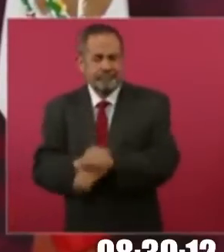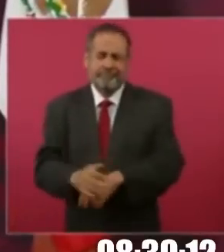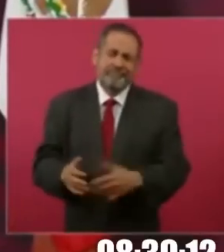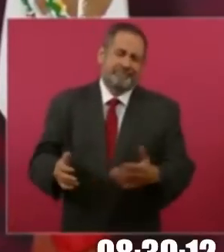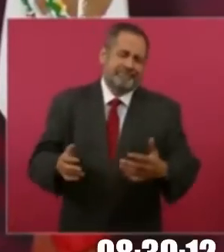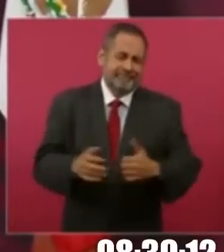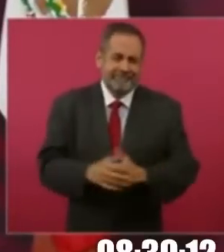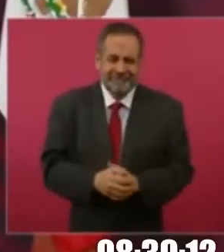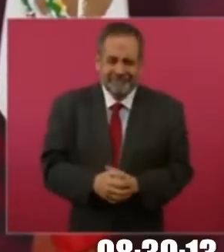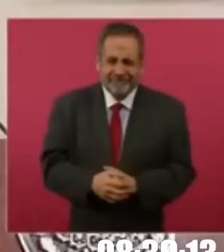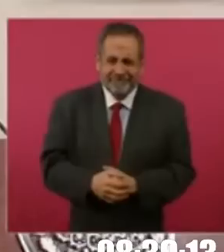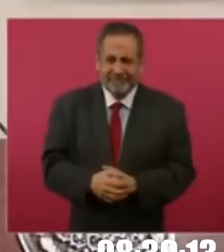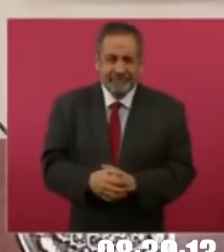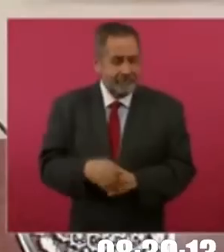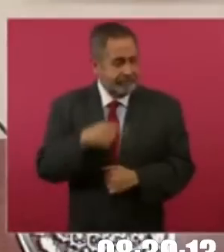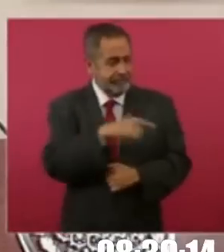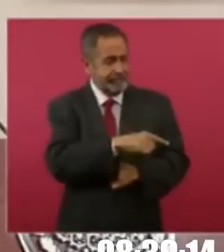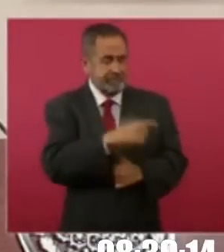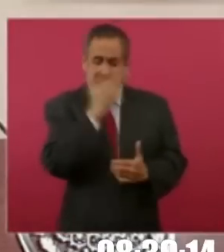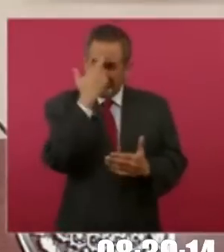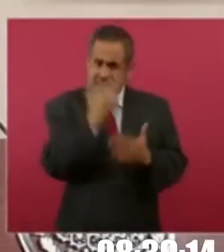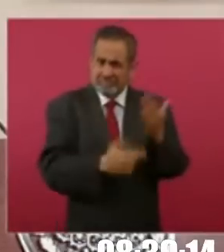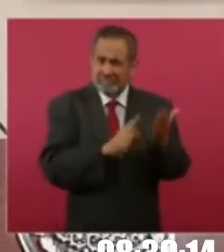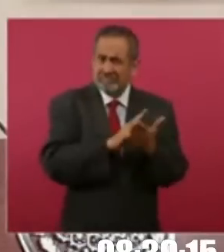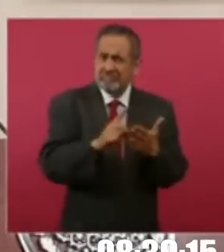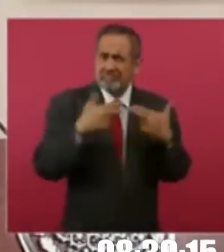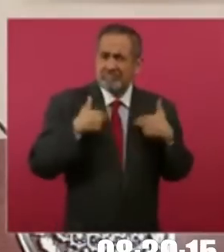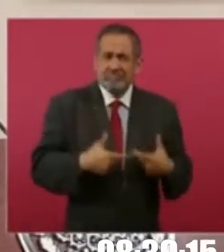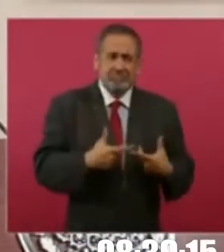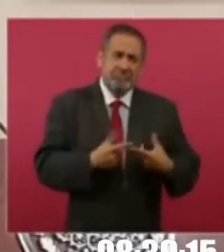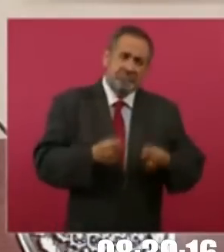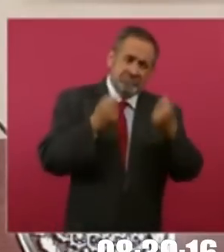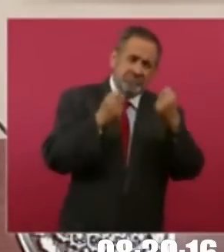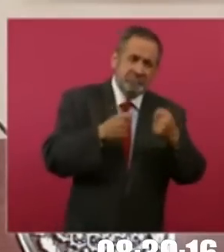proteger a quienes violan Derechos Humanos